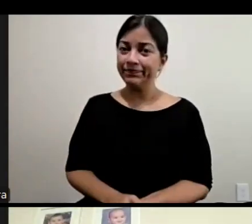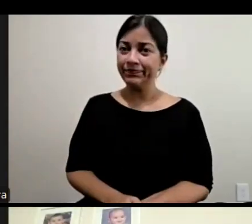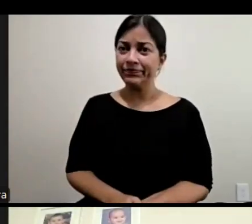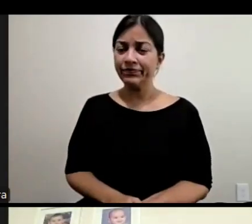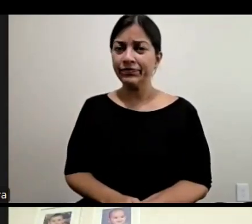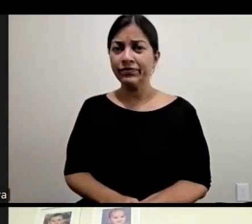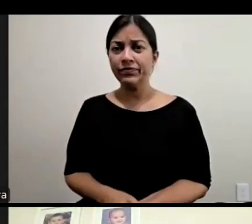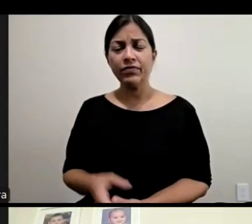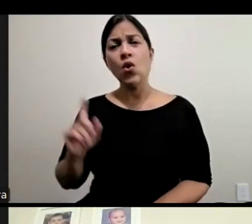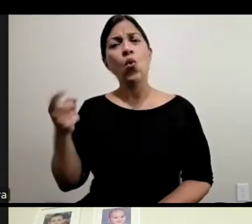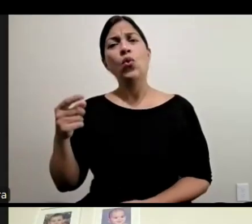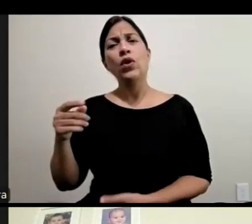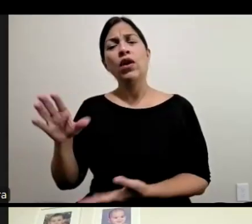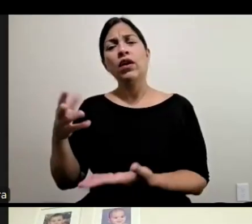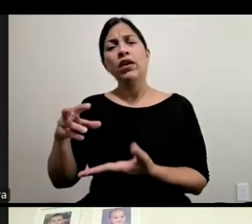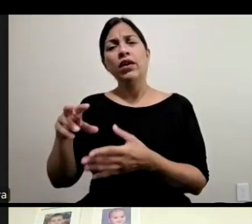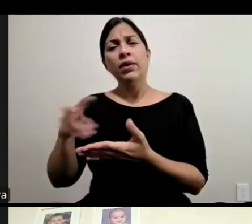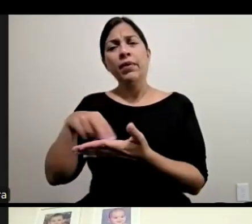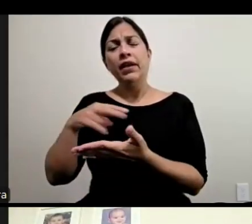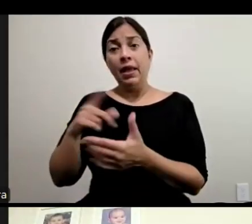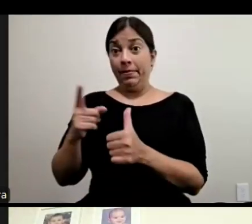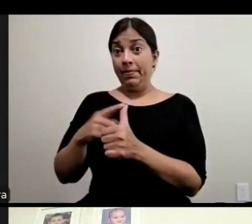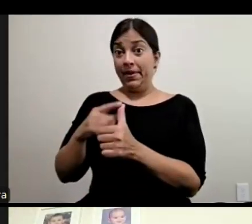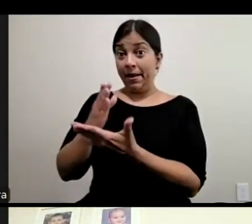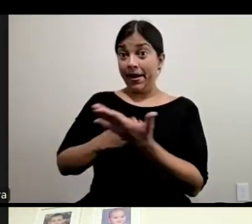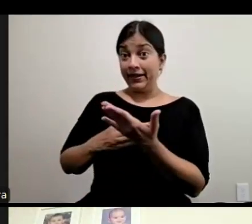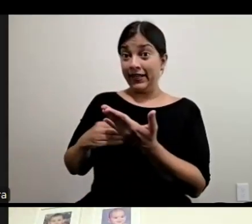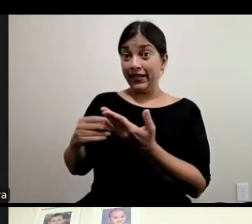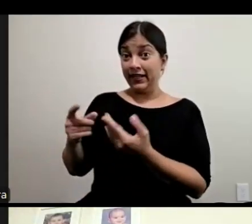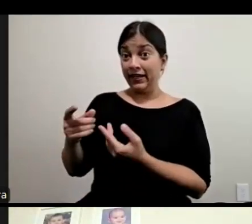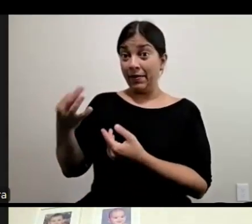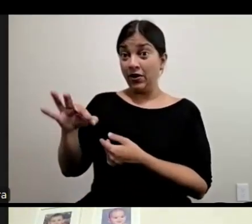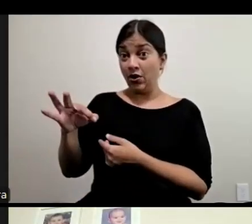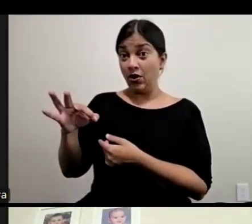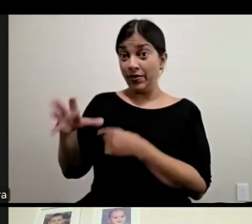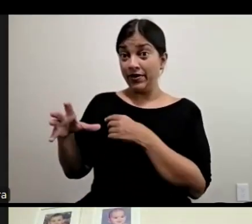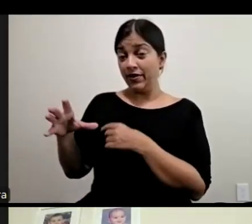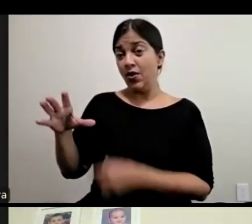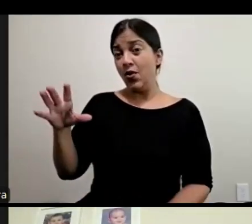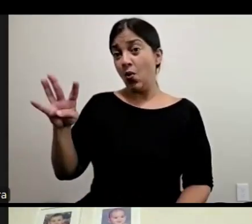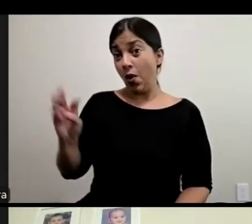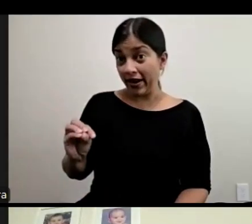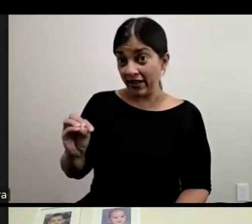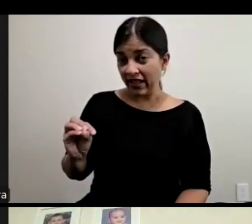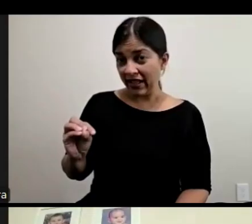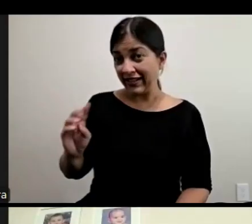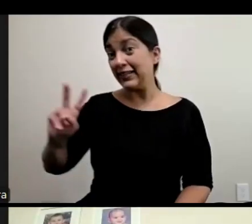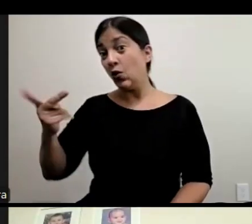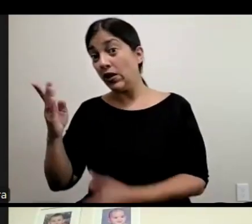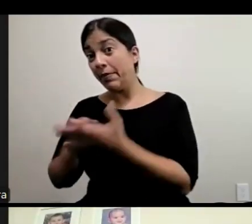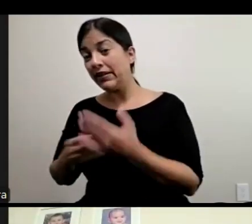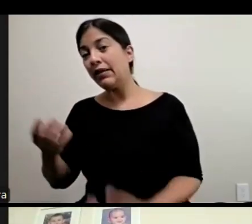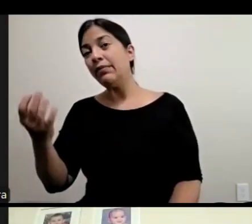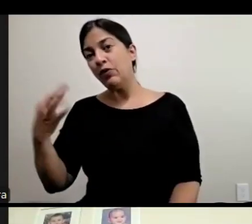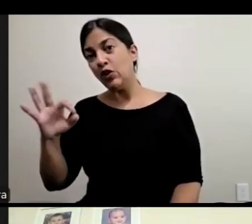una coreografía que era, la primera parte era los años 40 y la segunda parte era los años 50. Eso duraba alrededor de 2 horas. O sea, el